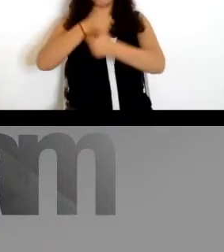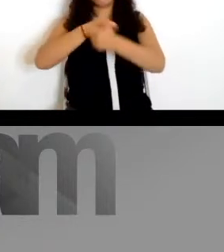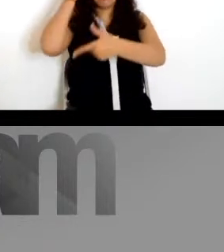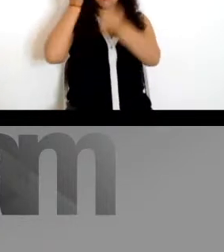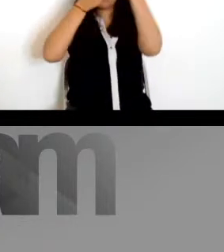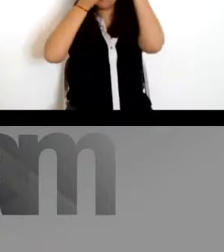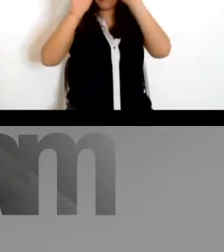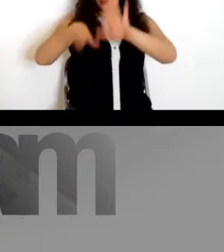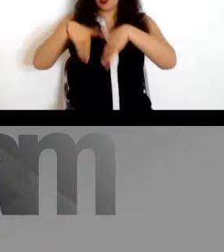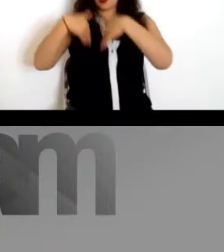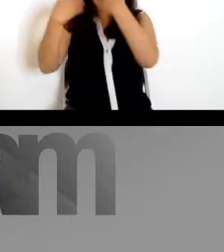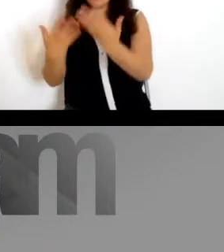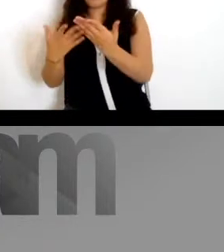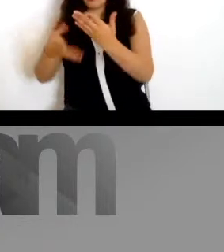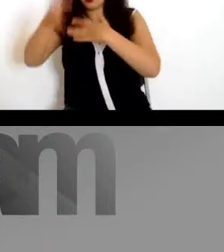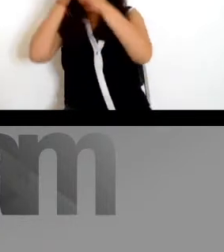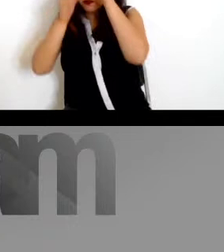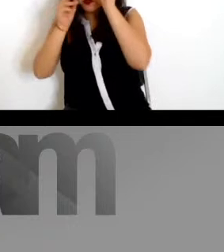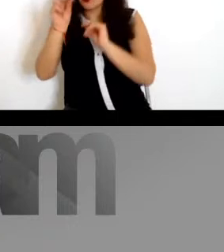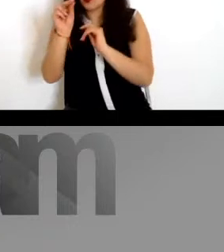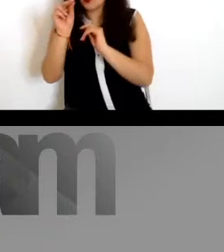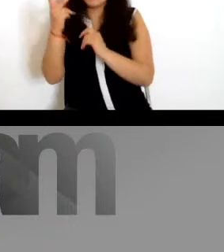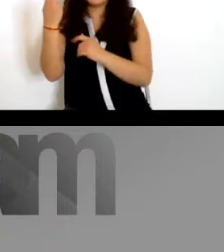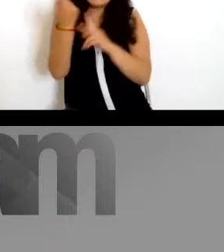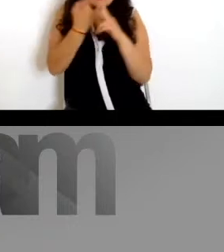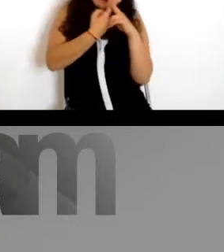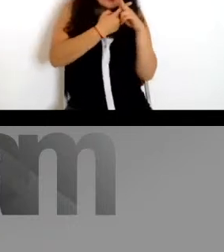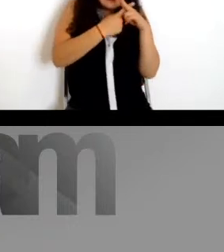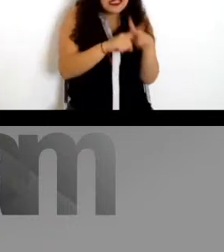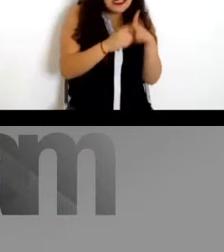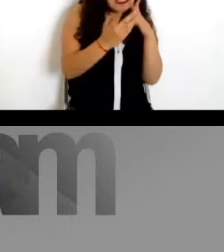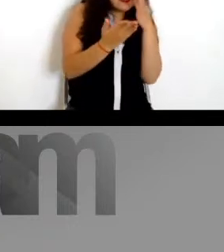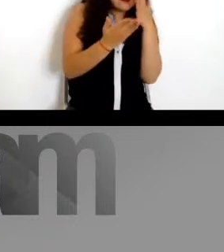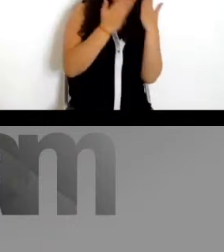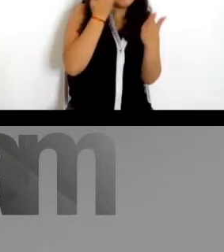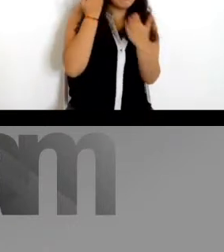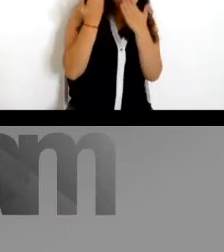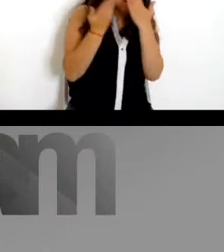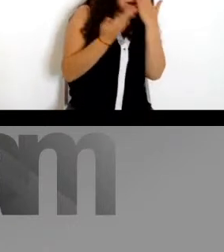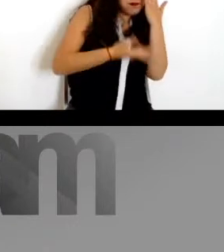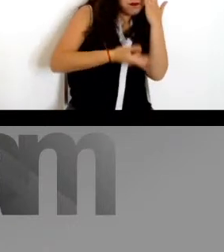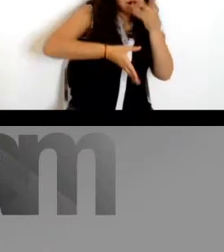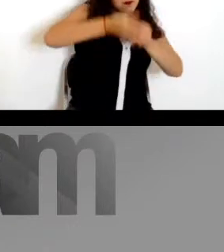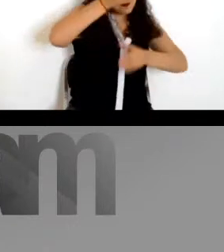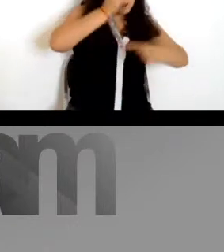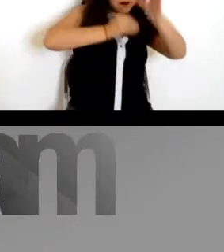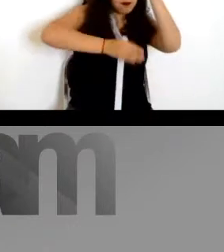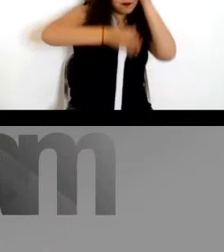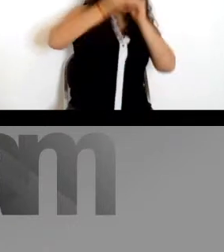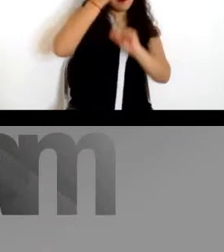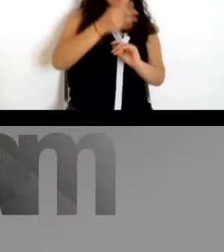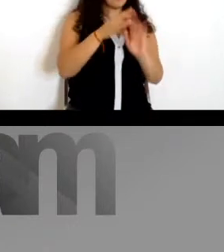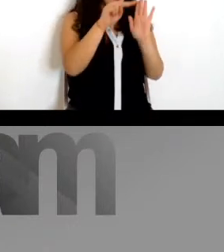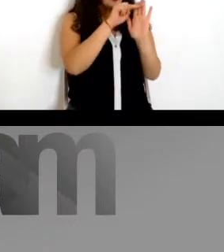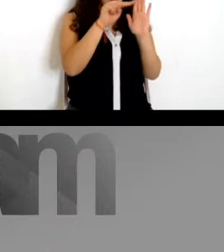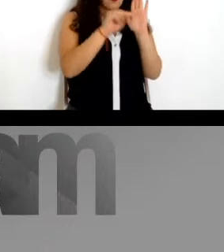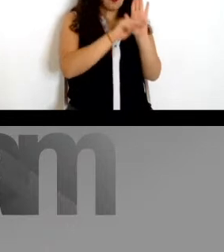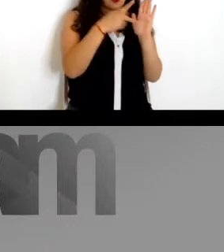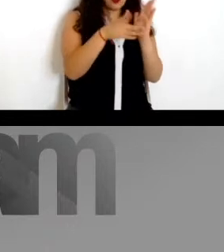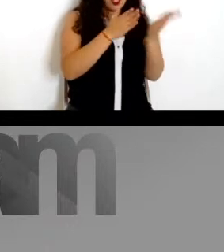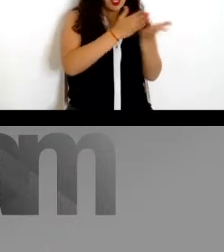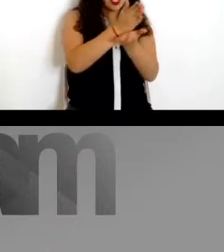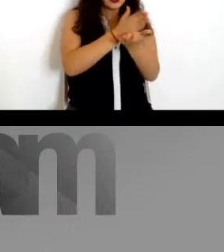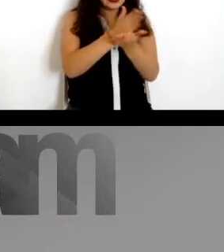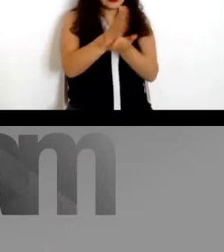al contrario, desde su academia, desde el ámbito formativo y normativo, que conozcan la accesibilidad como